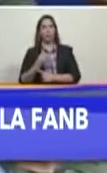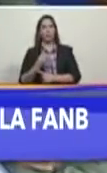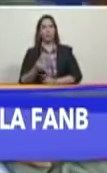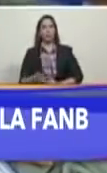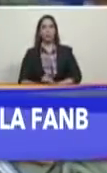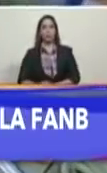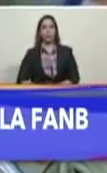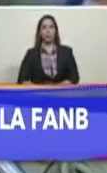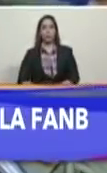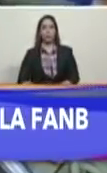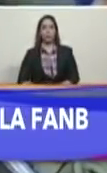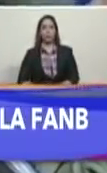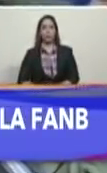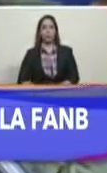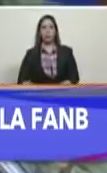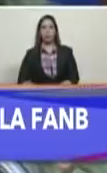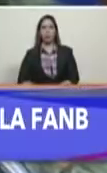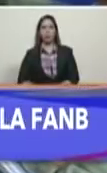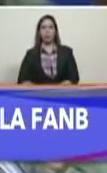por